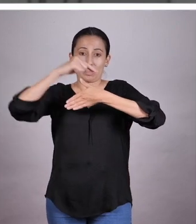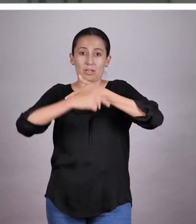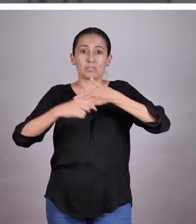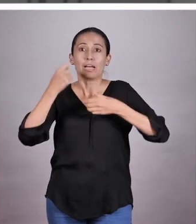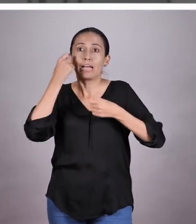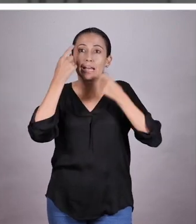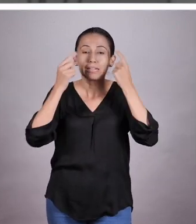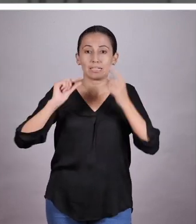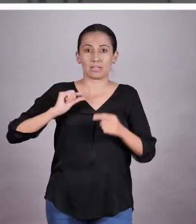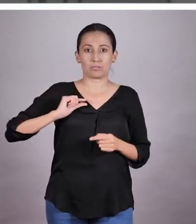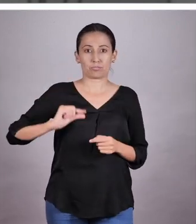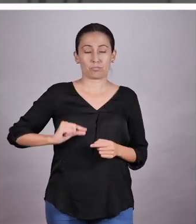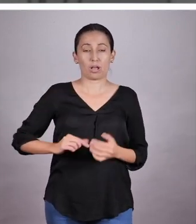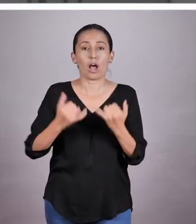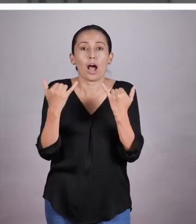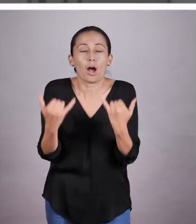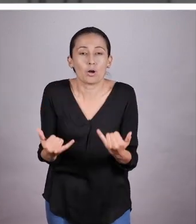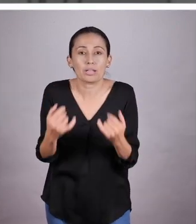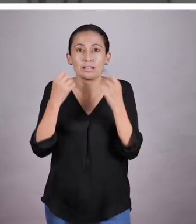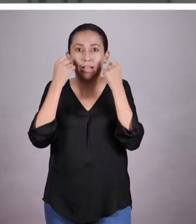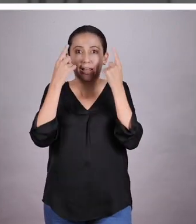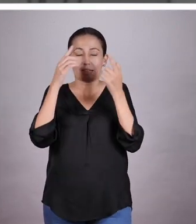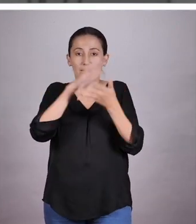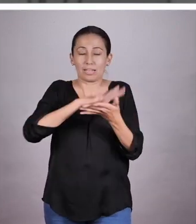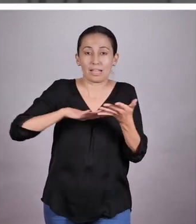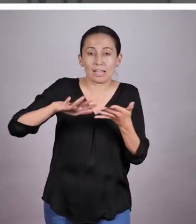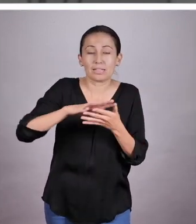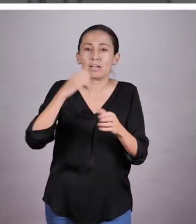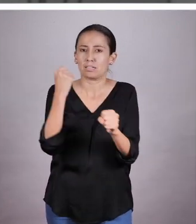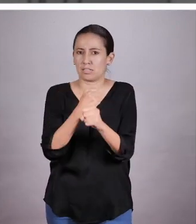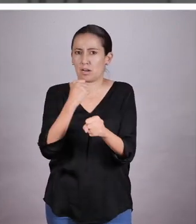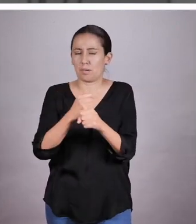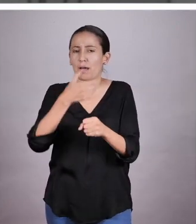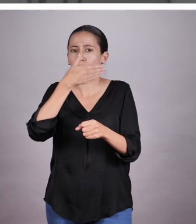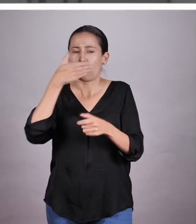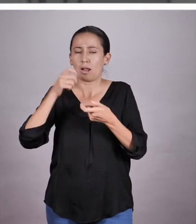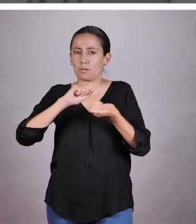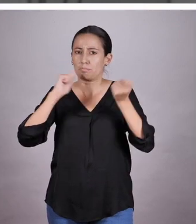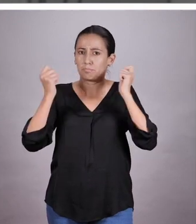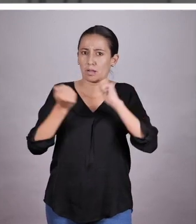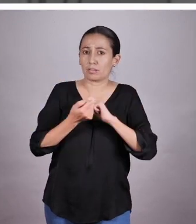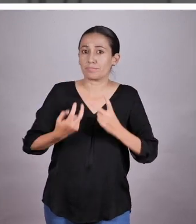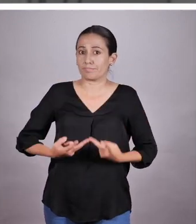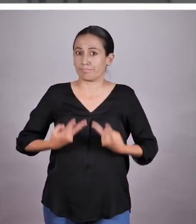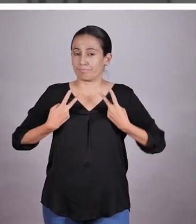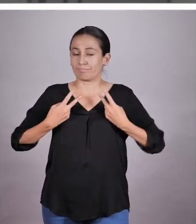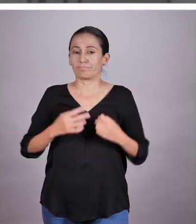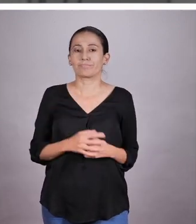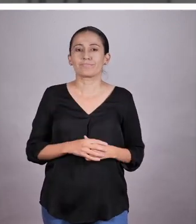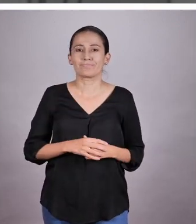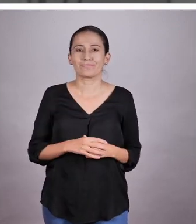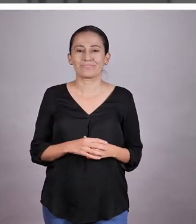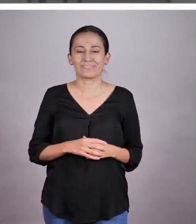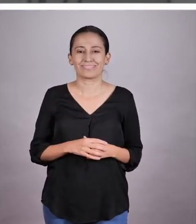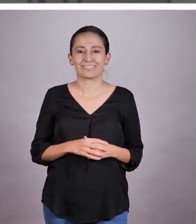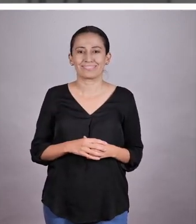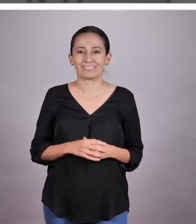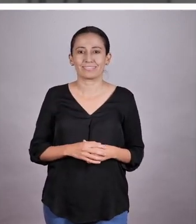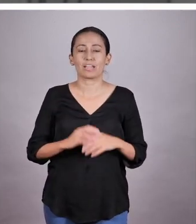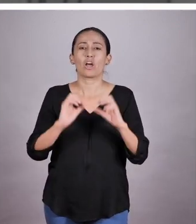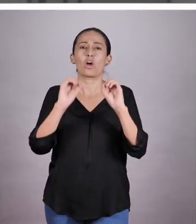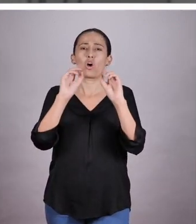para entender el estado actual del mundo y enfocarse en trabajar por mejorar las condiciones de vida de todas las personas.